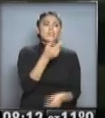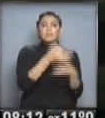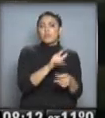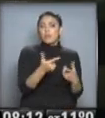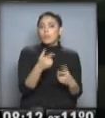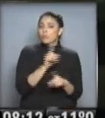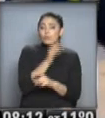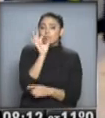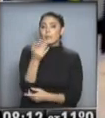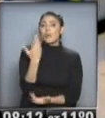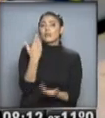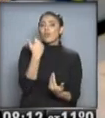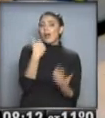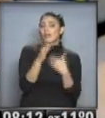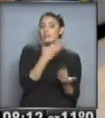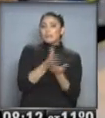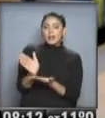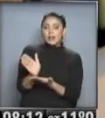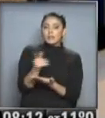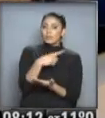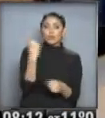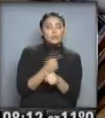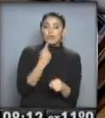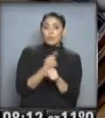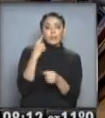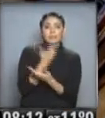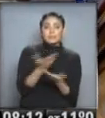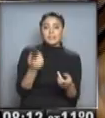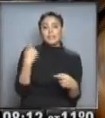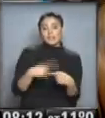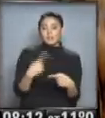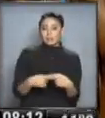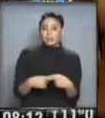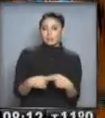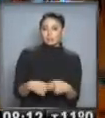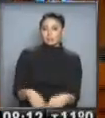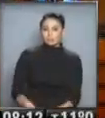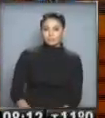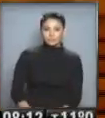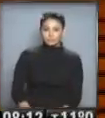inseguro, y con esa excusa lo sacaron, no van a poder estar presentes para lo que debería ser una fiesta.